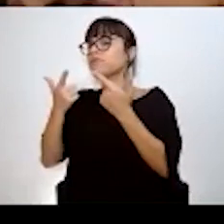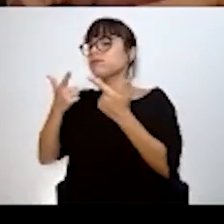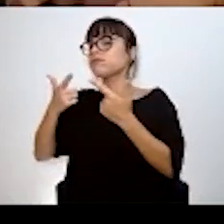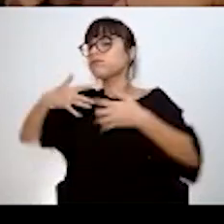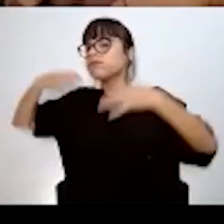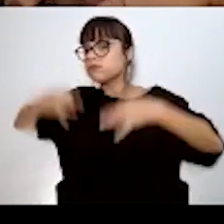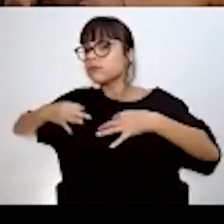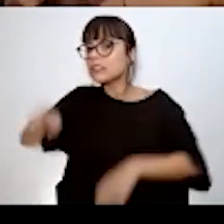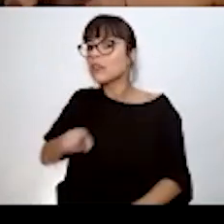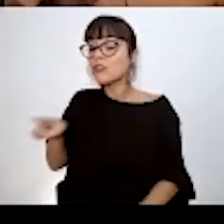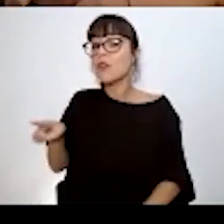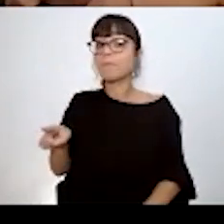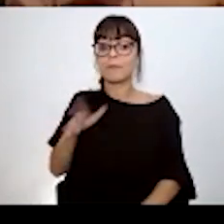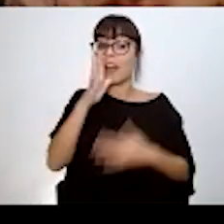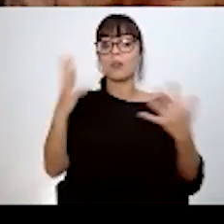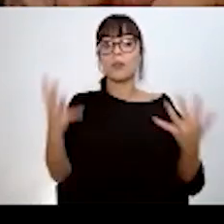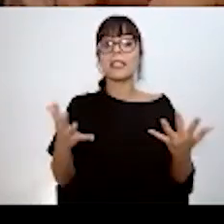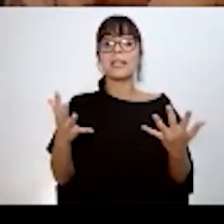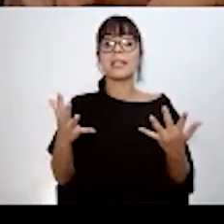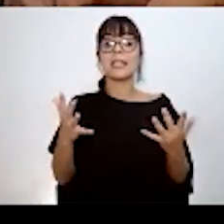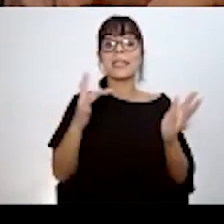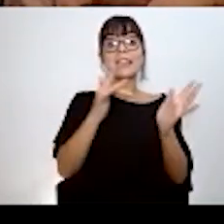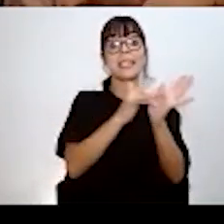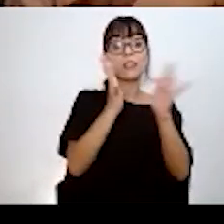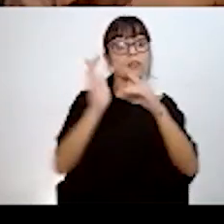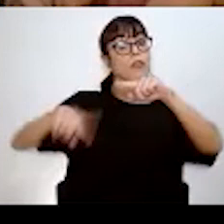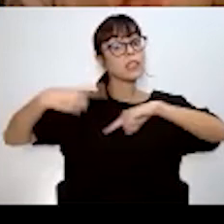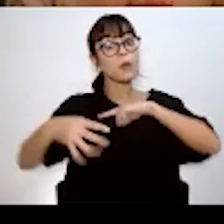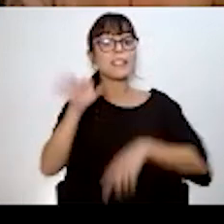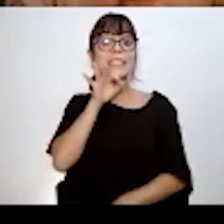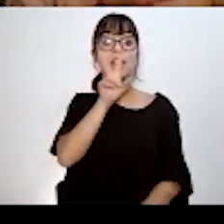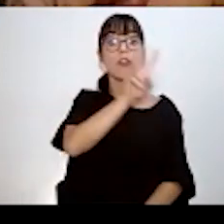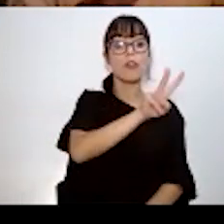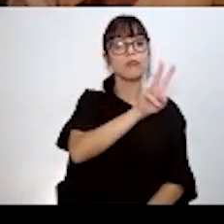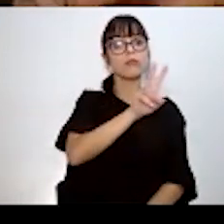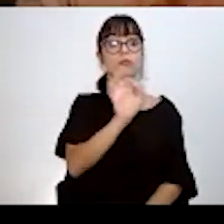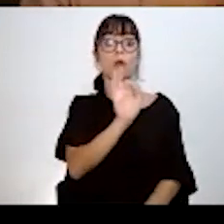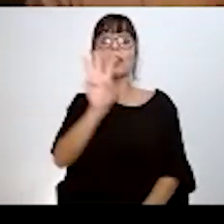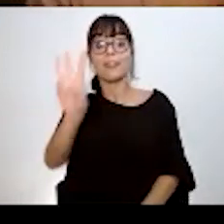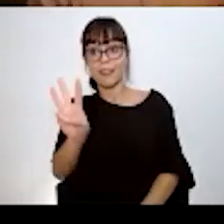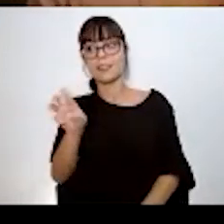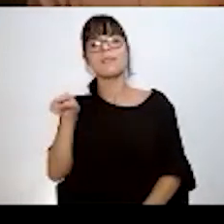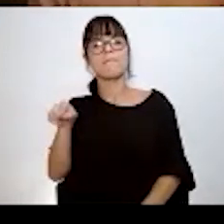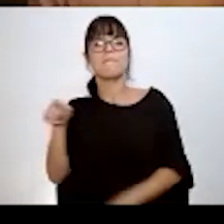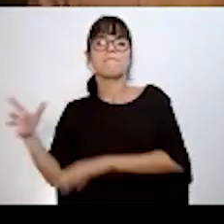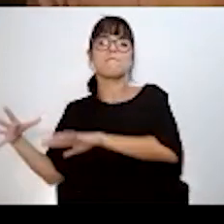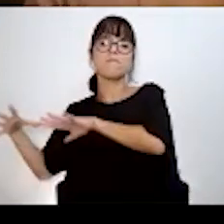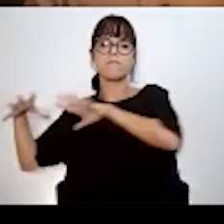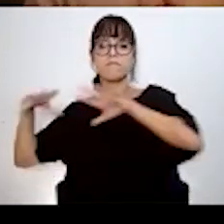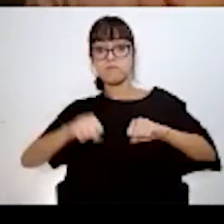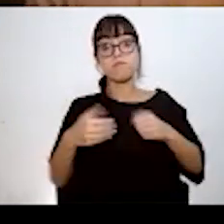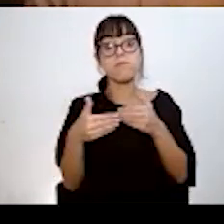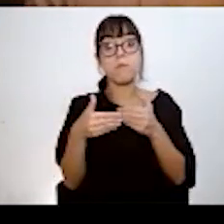del archipiélago en torno al siglo II o III después de Cristo. No hay fechas más antiguas que